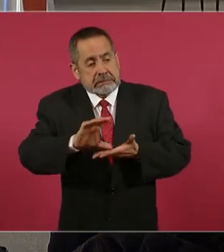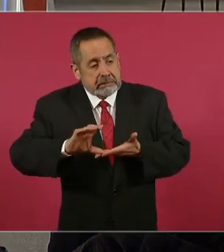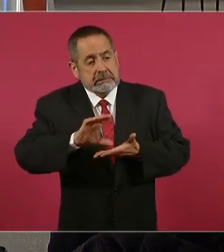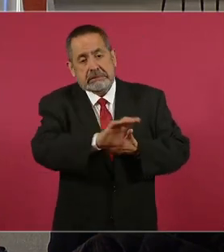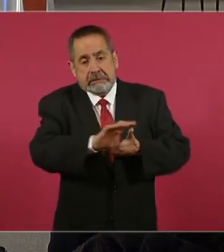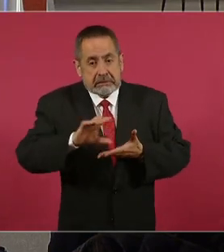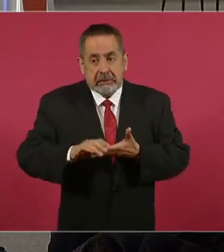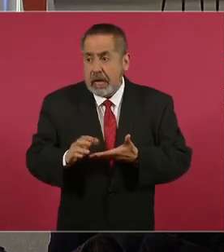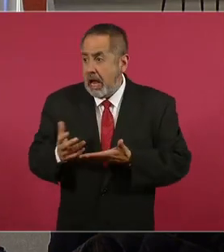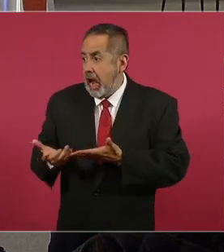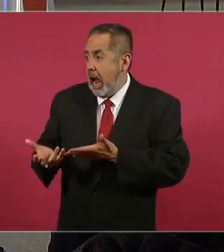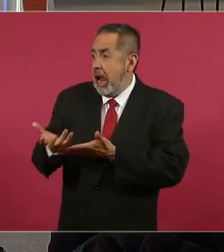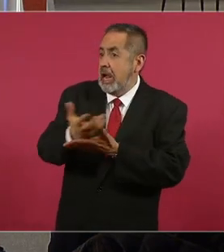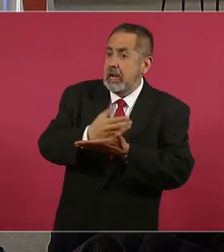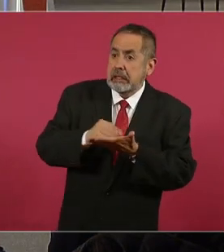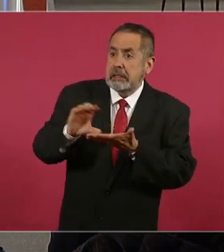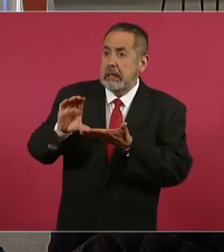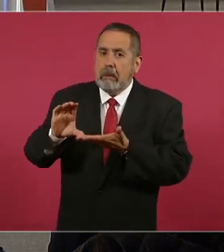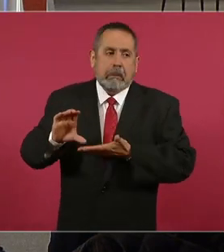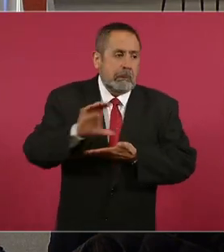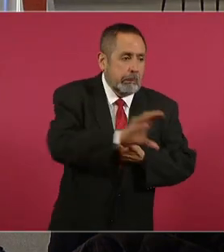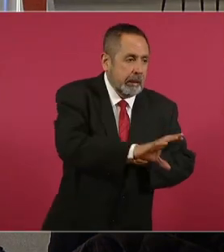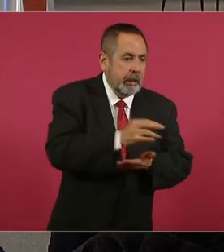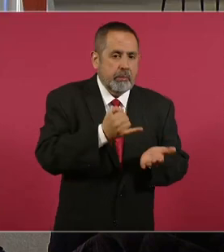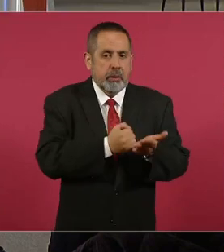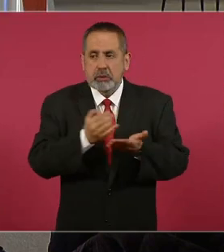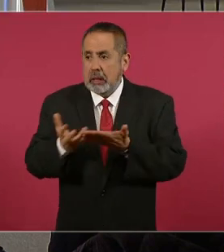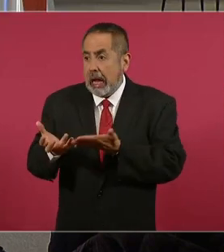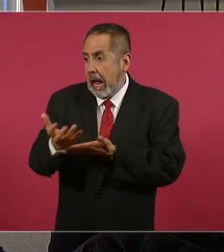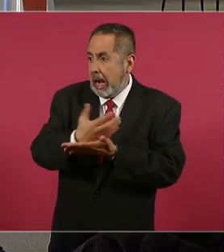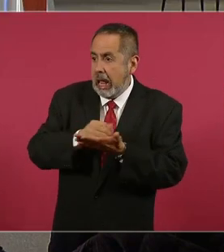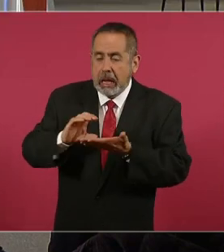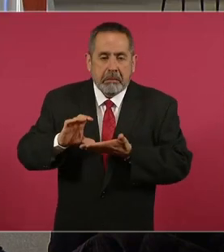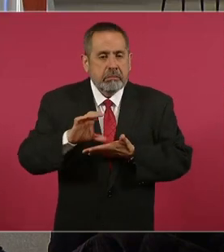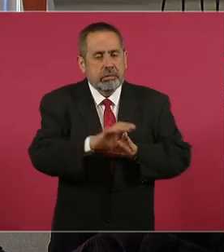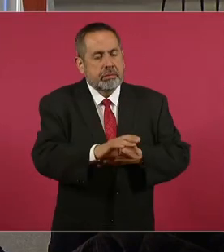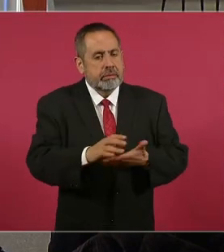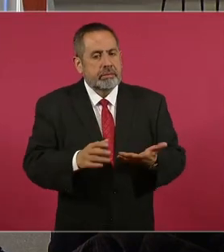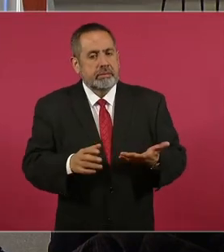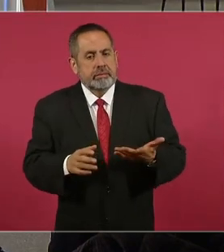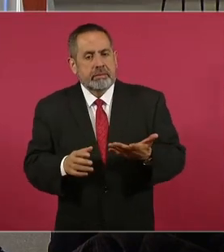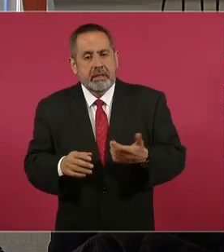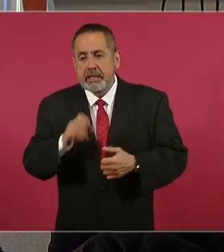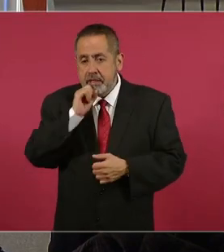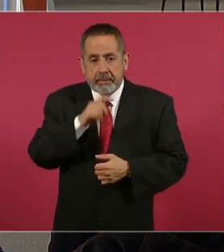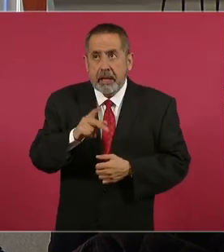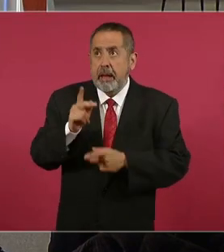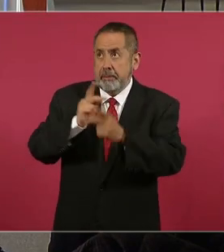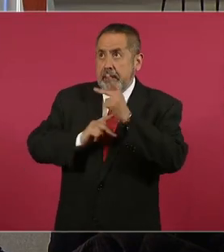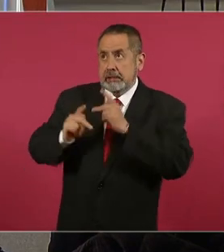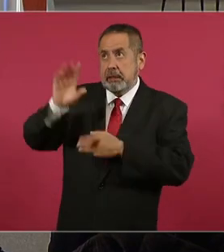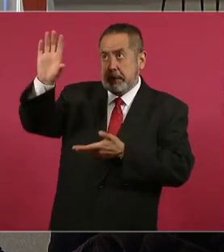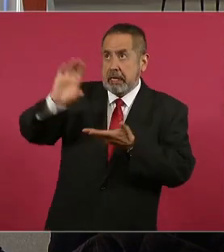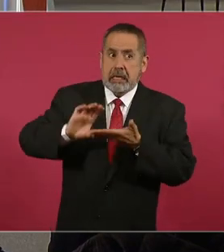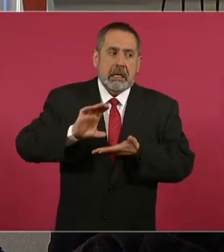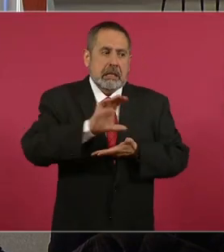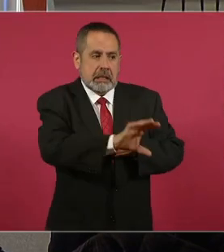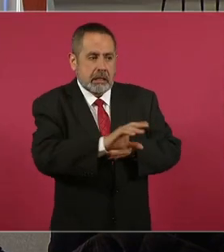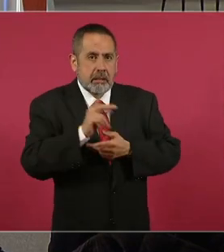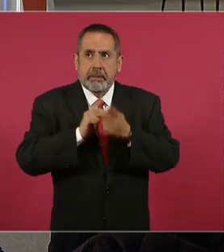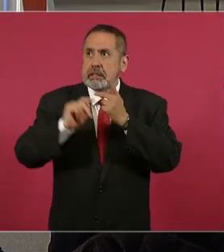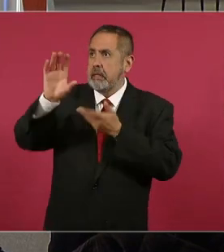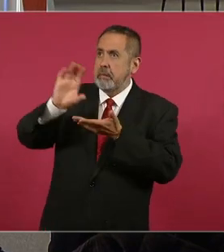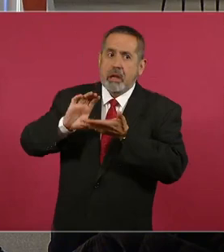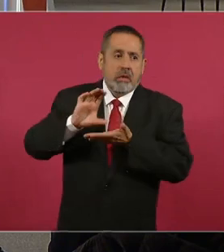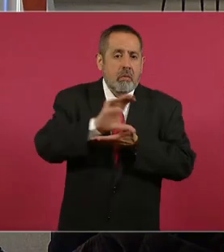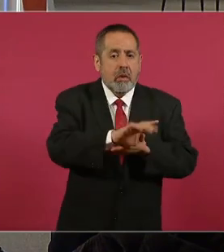sus ingresos, no solamente todos sus ingresos, sino además se contrataba deuda para pagar impuestos.